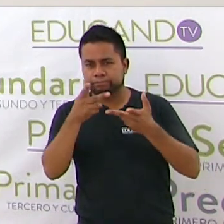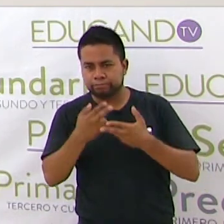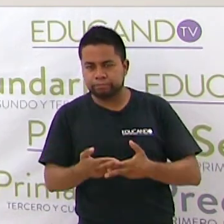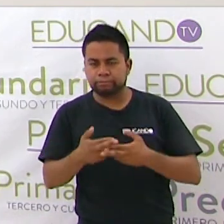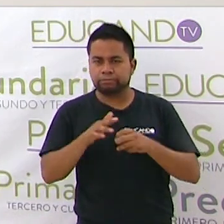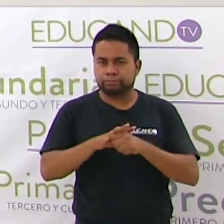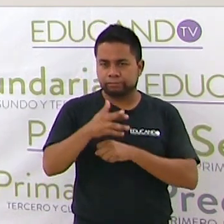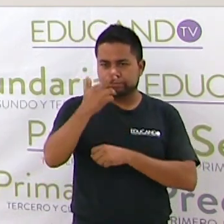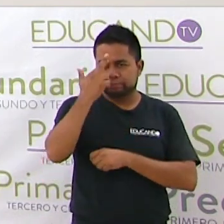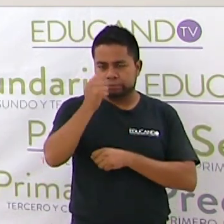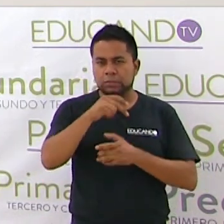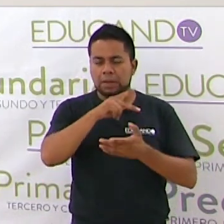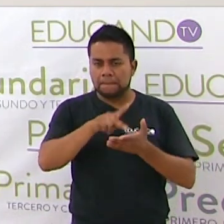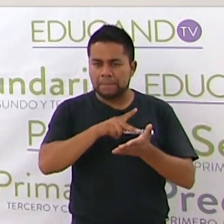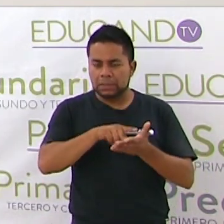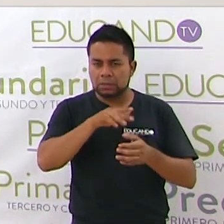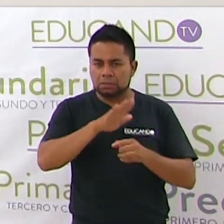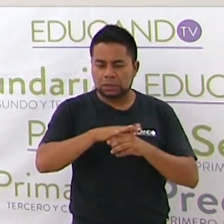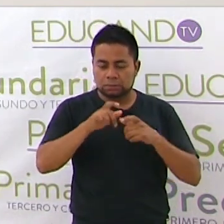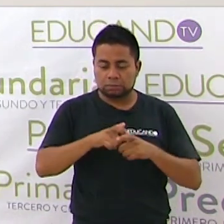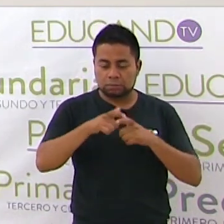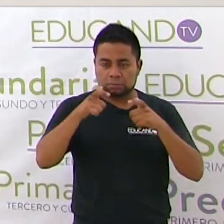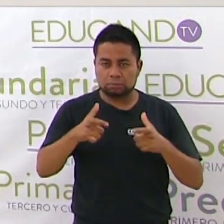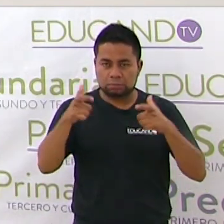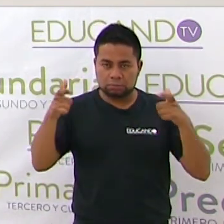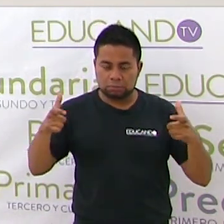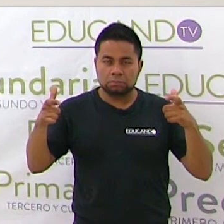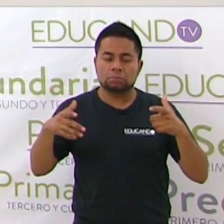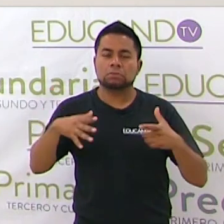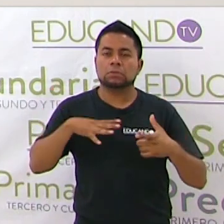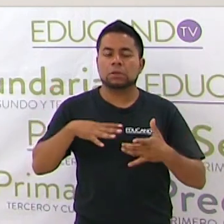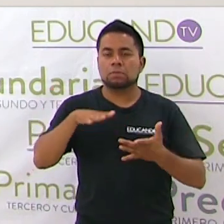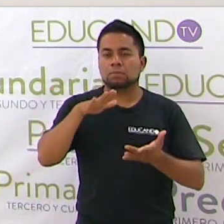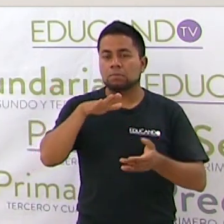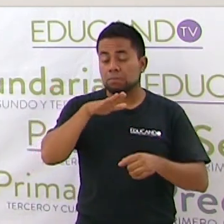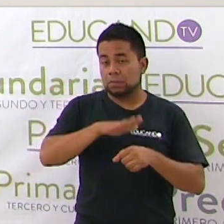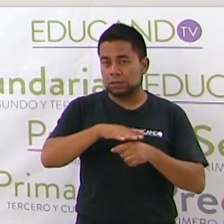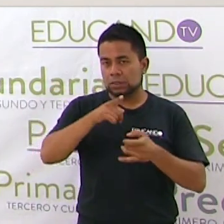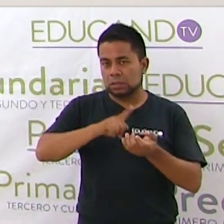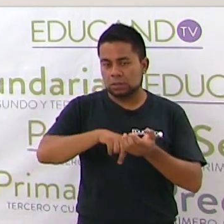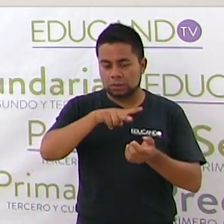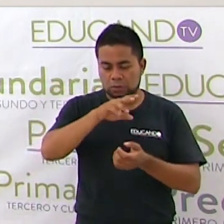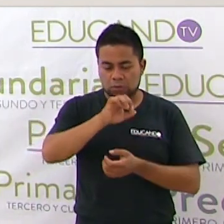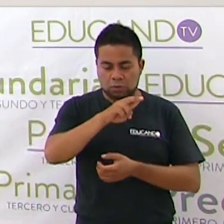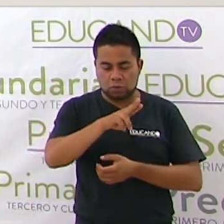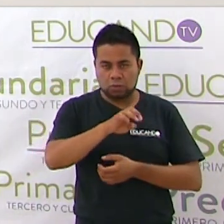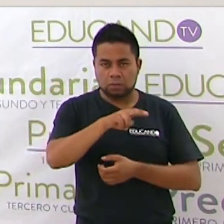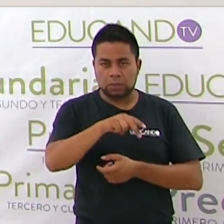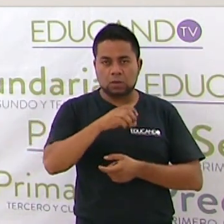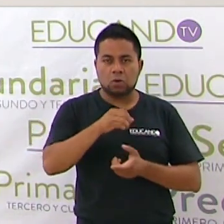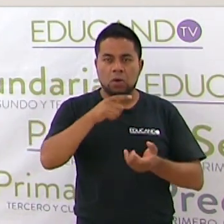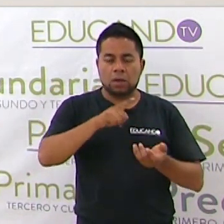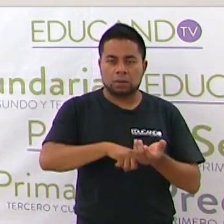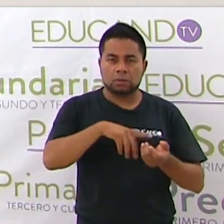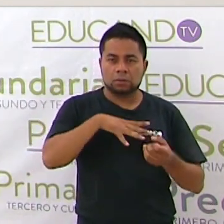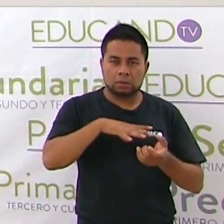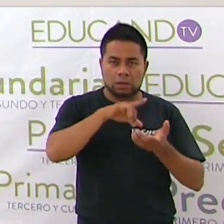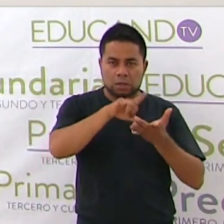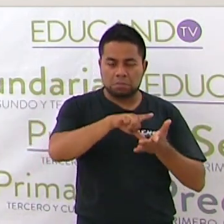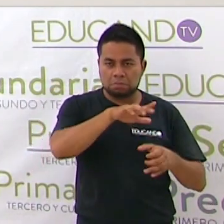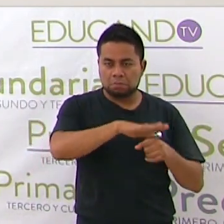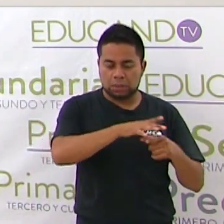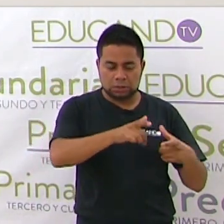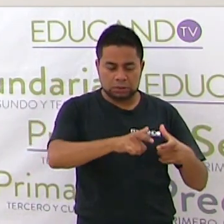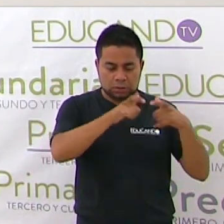razón? ¿Cuántas veces más grande tiene o cuántas veces hay más volumen o tiene más capacidad un cilindro que una